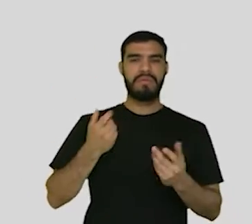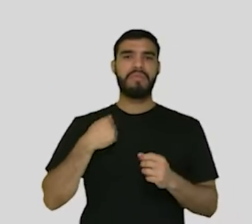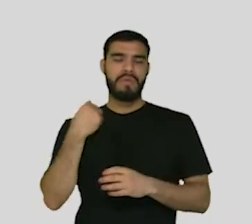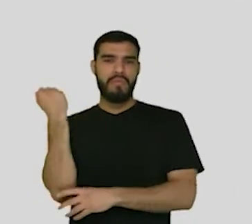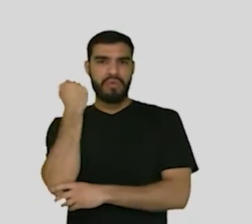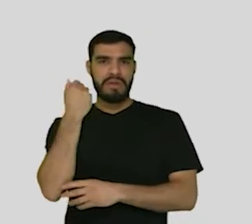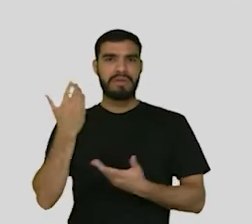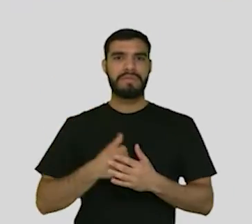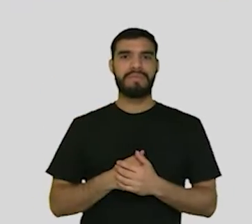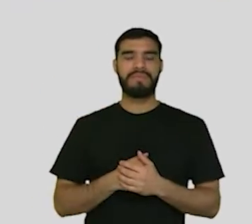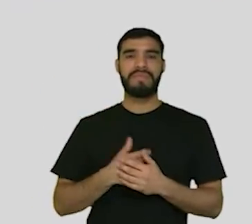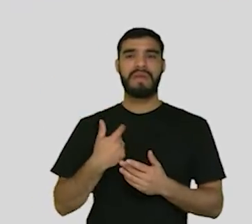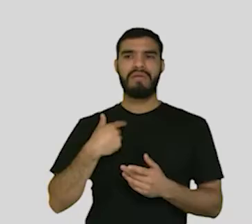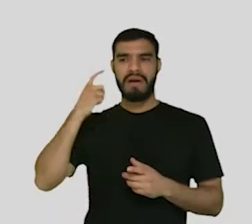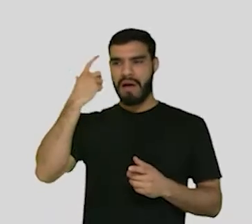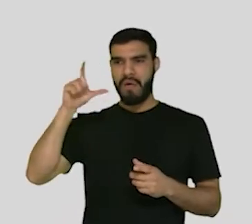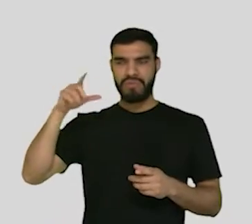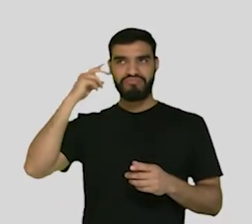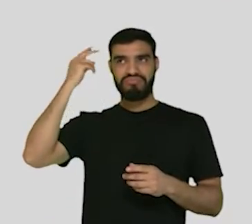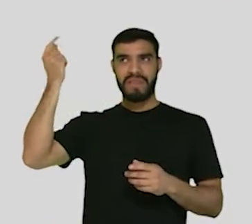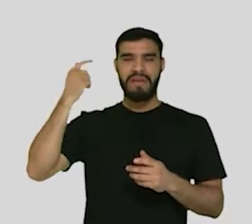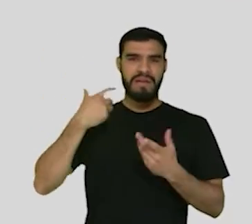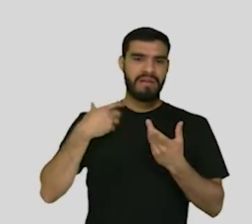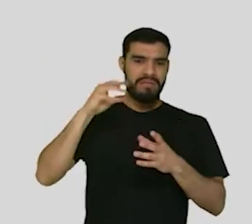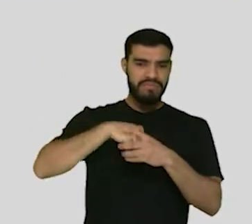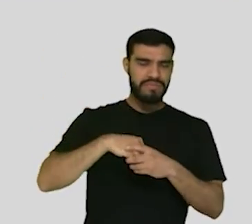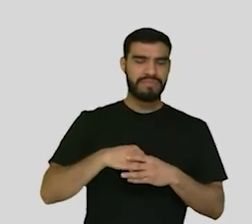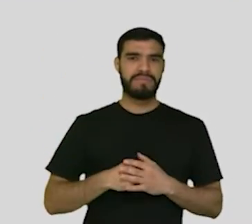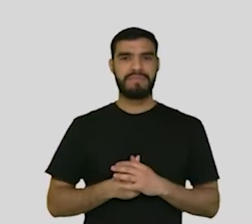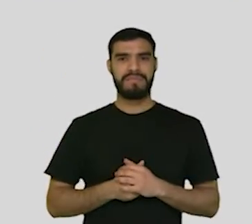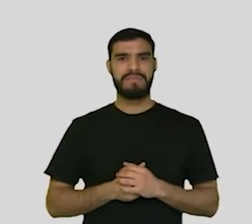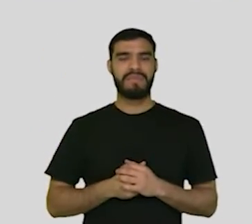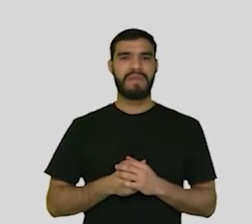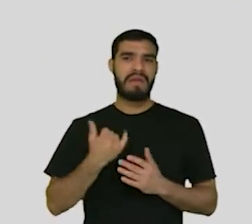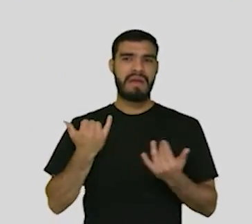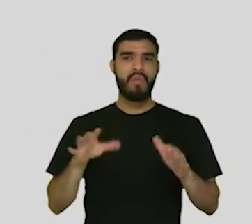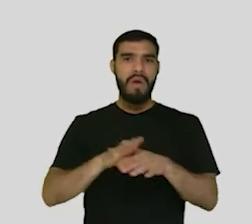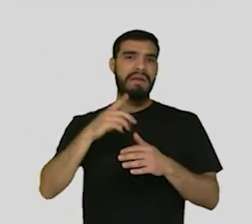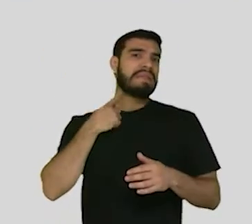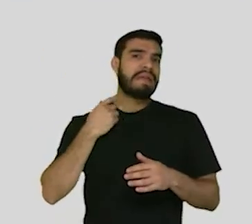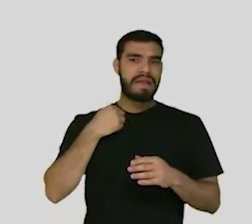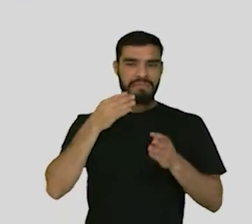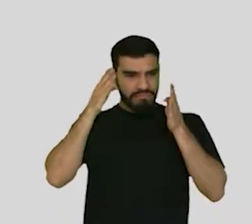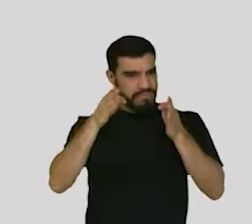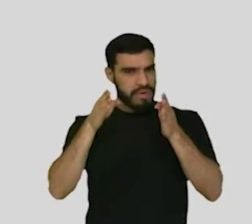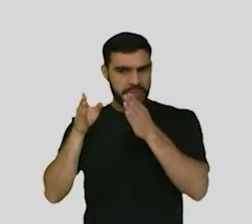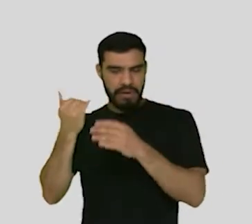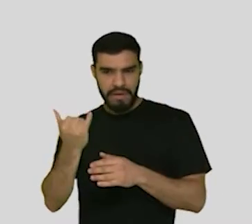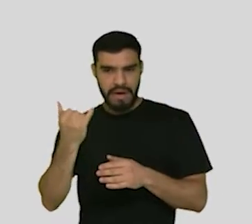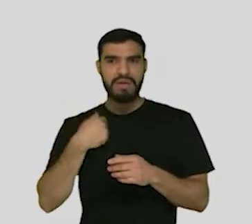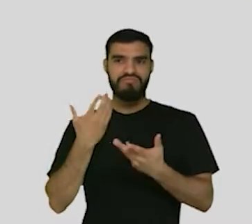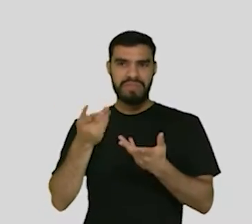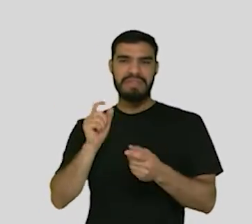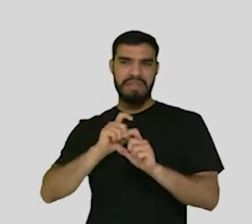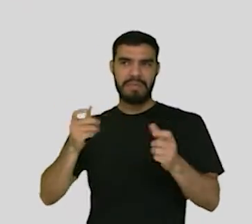necesario de atejaizar ereco a yepa de derecho particular. De interés particular.